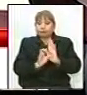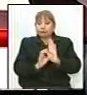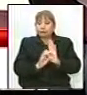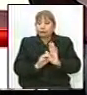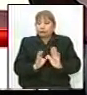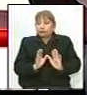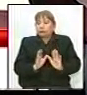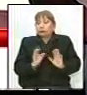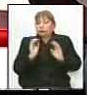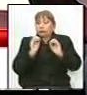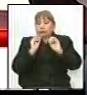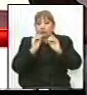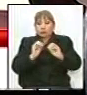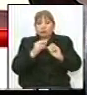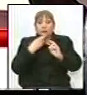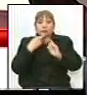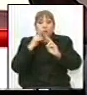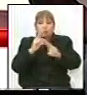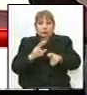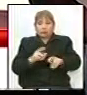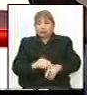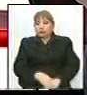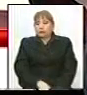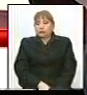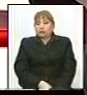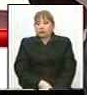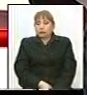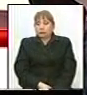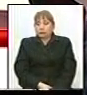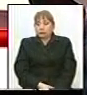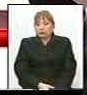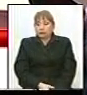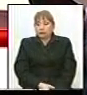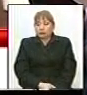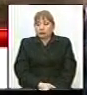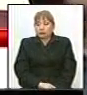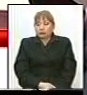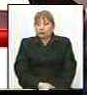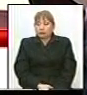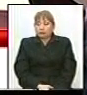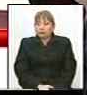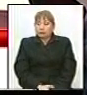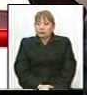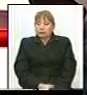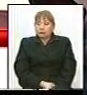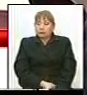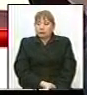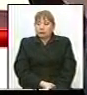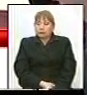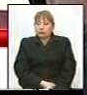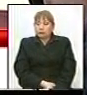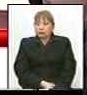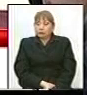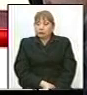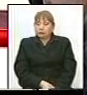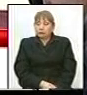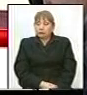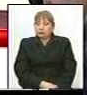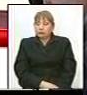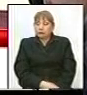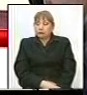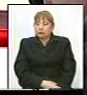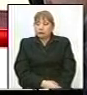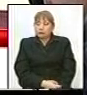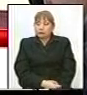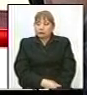eso, oportunamente dar una respuesta a la comisión. Bien, entonces, en cuanto a lo expresado por la señora Janet